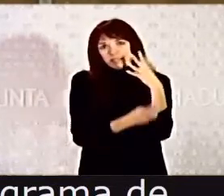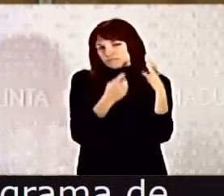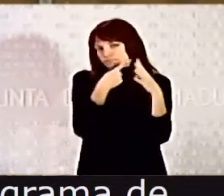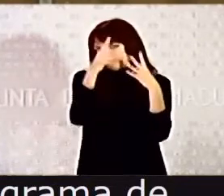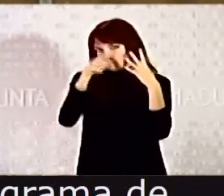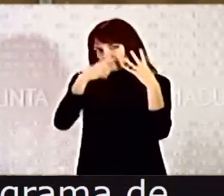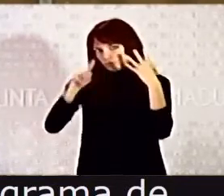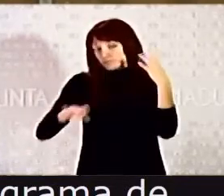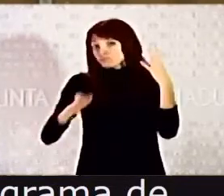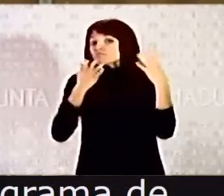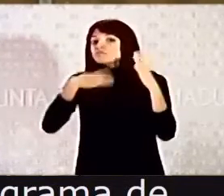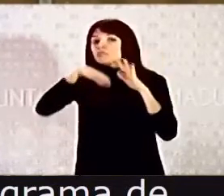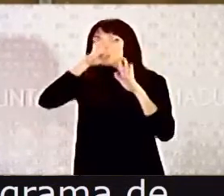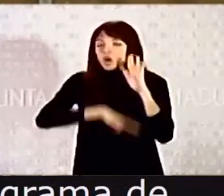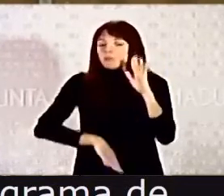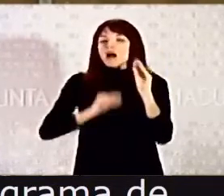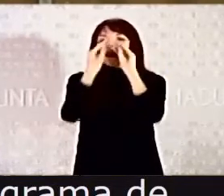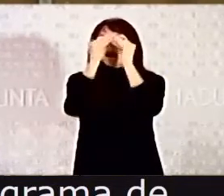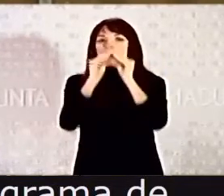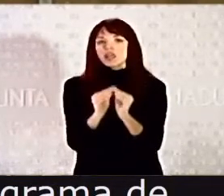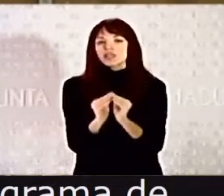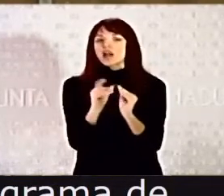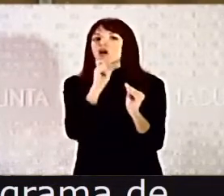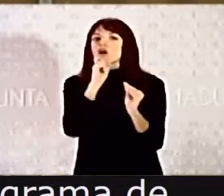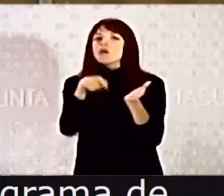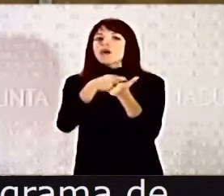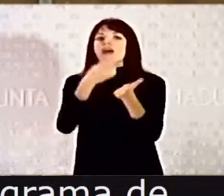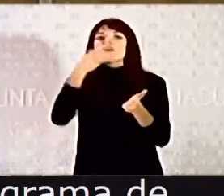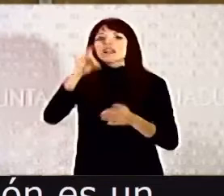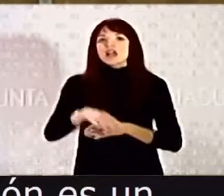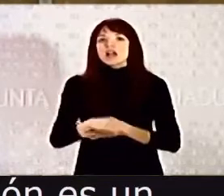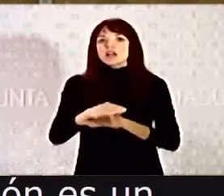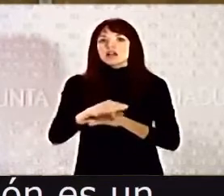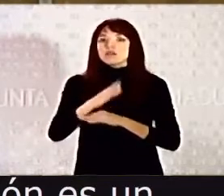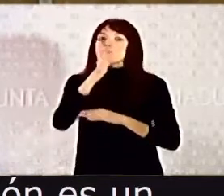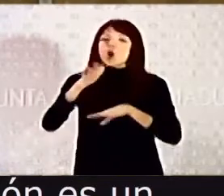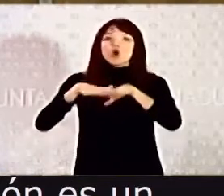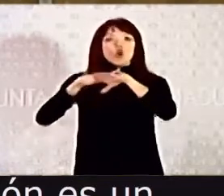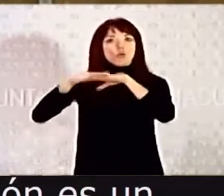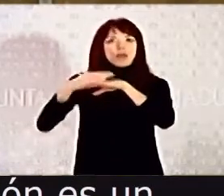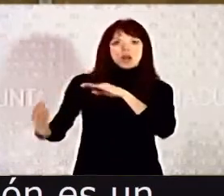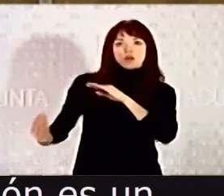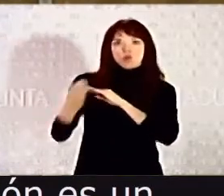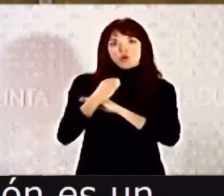circunstancias. Este es un programa que se realiza con fondos procedentes de transferencias del Estado.